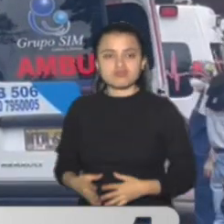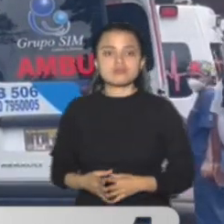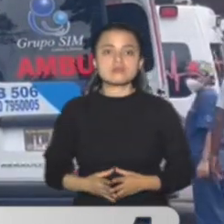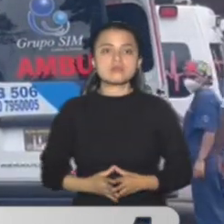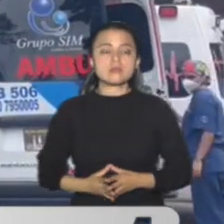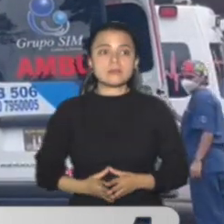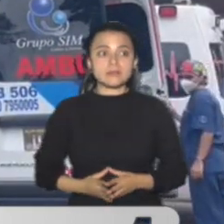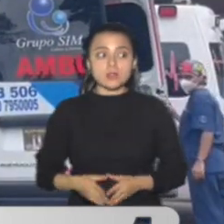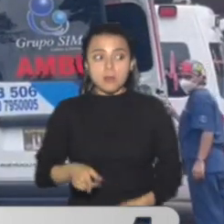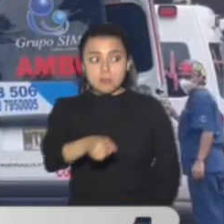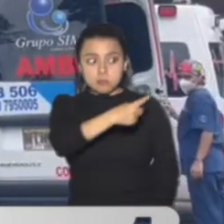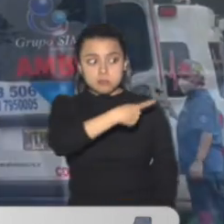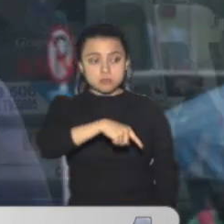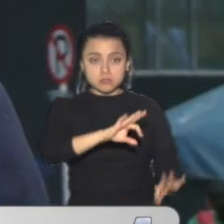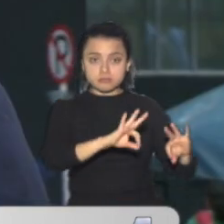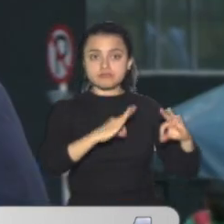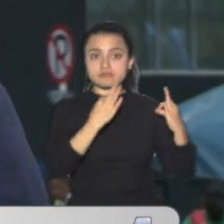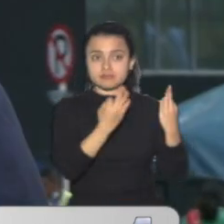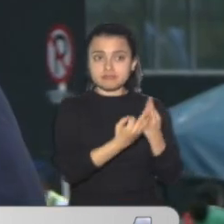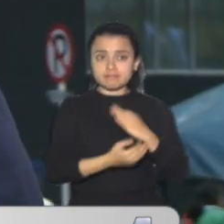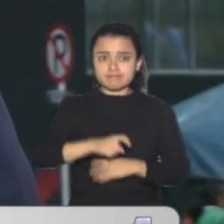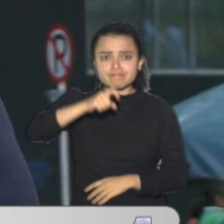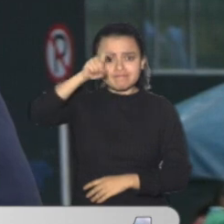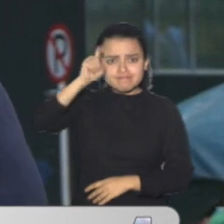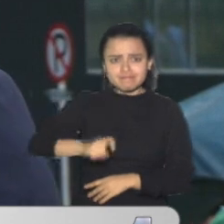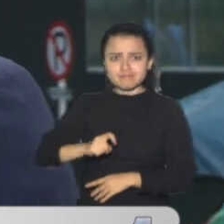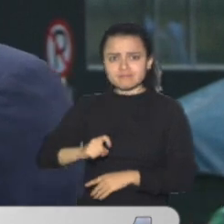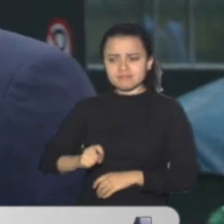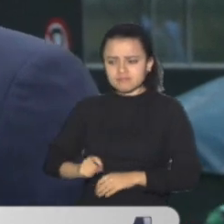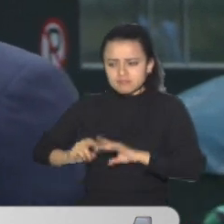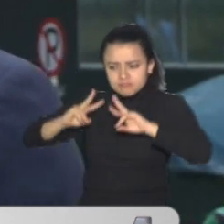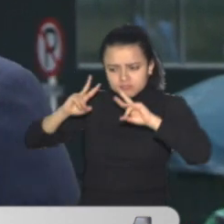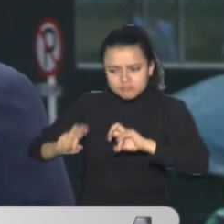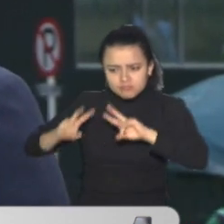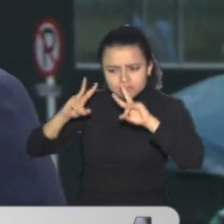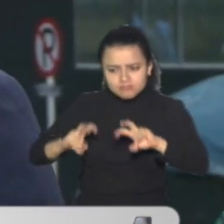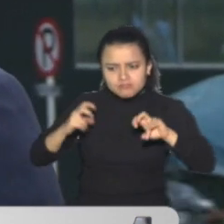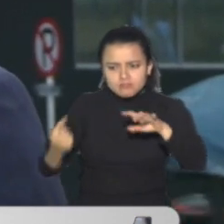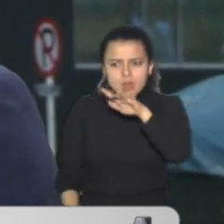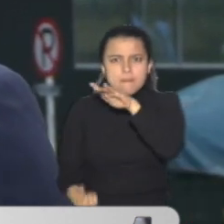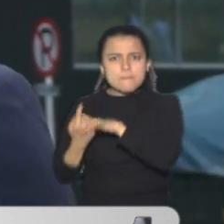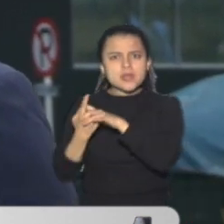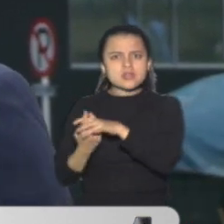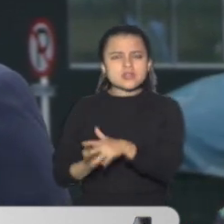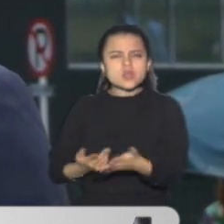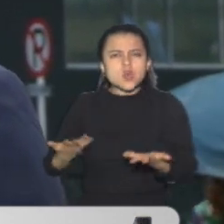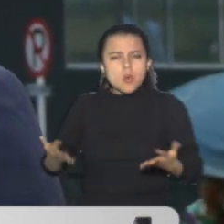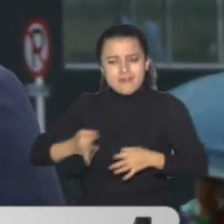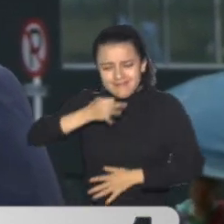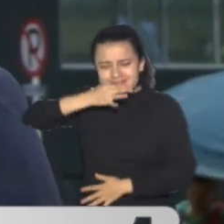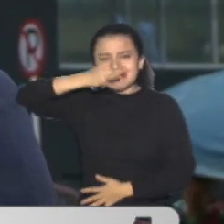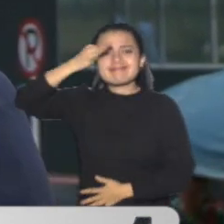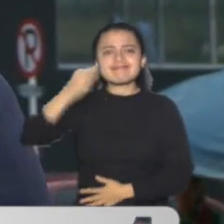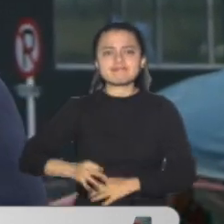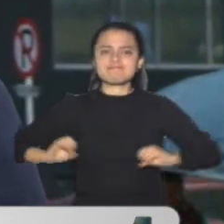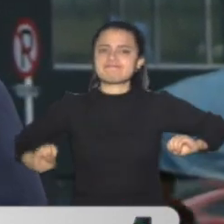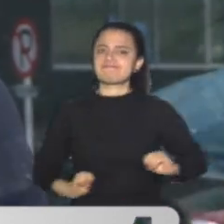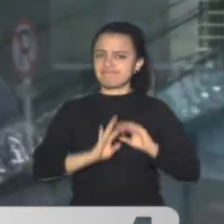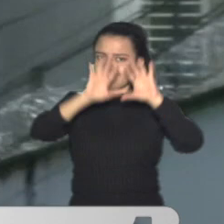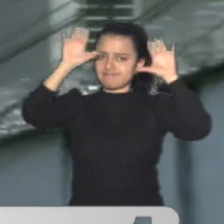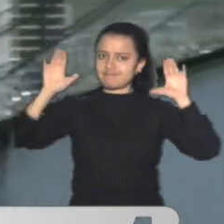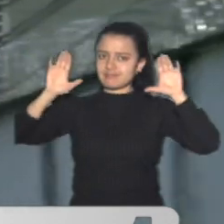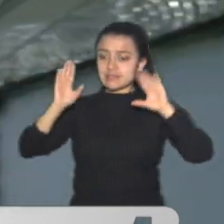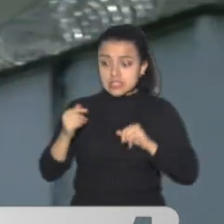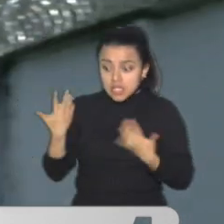familias tienen derecho antes que nada a la verdad a que se establezca la verdad de lo sucedido porque solamente se logrará establecer los